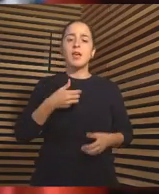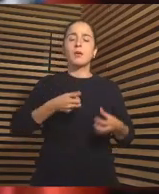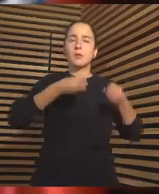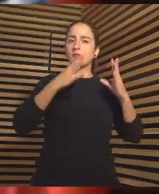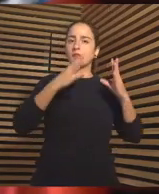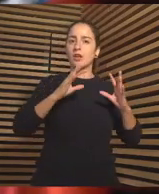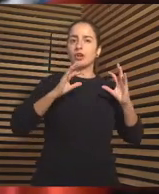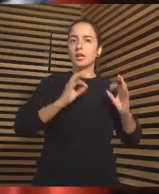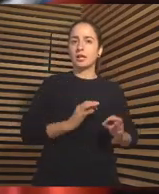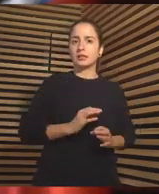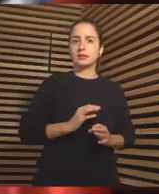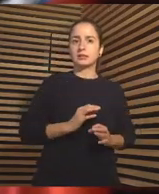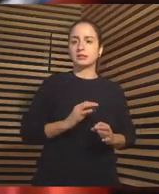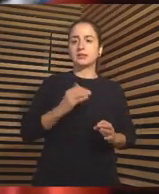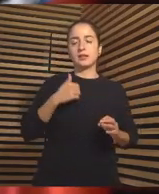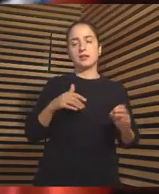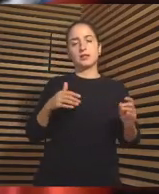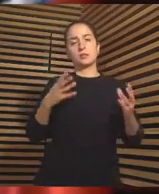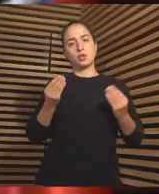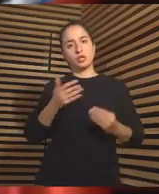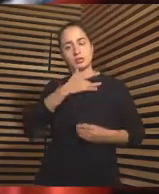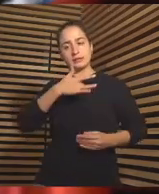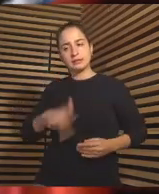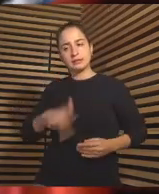tremendamente generosos con la hostelería.